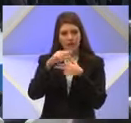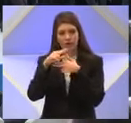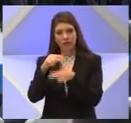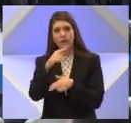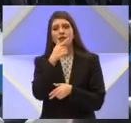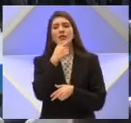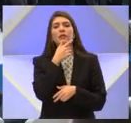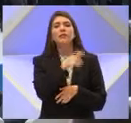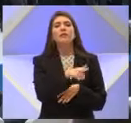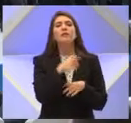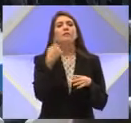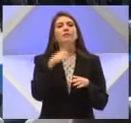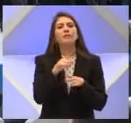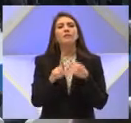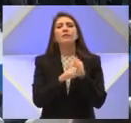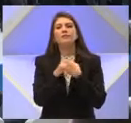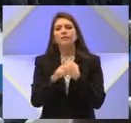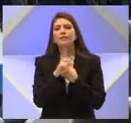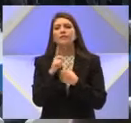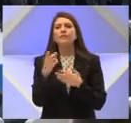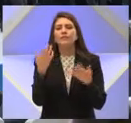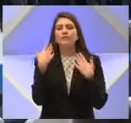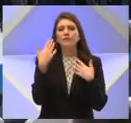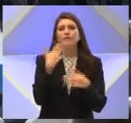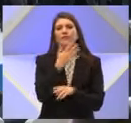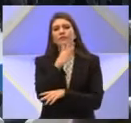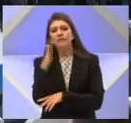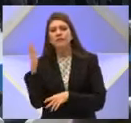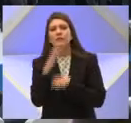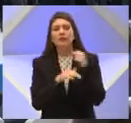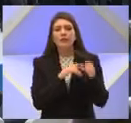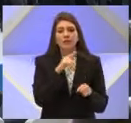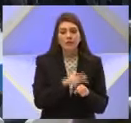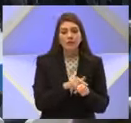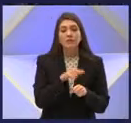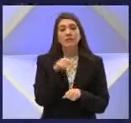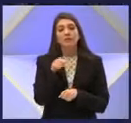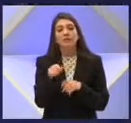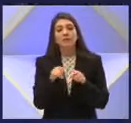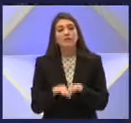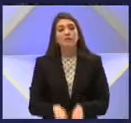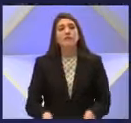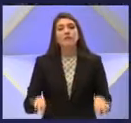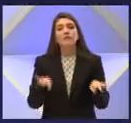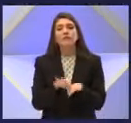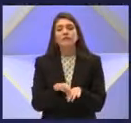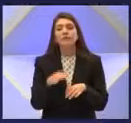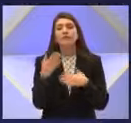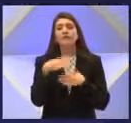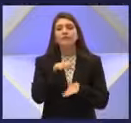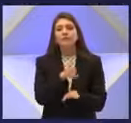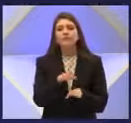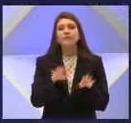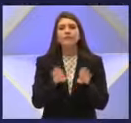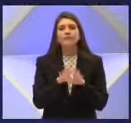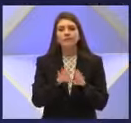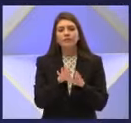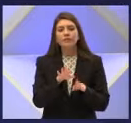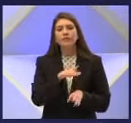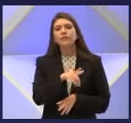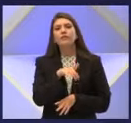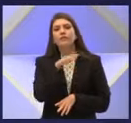sustentable y cuestiones atmosféricas también que son muy importantes esta es una aplicación sobre el problema de contaminación de